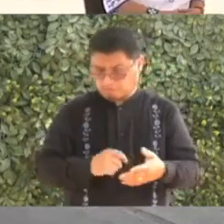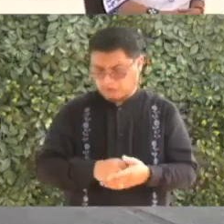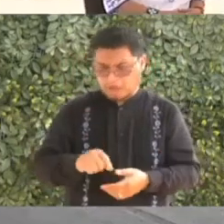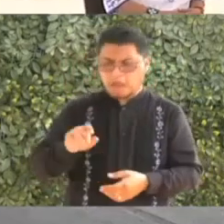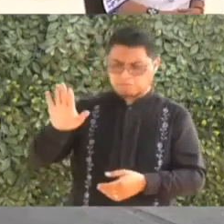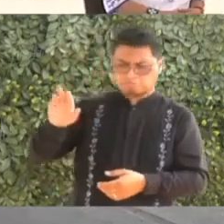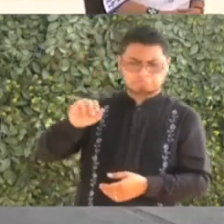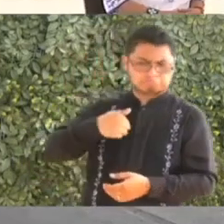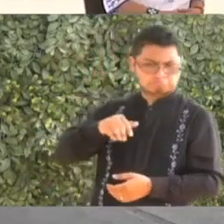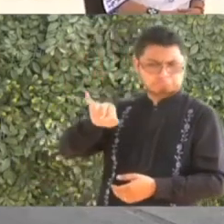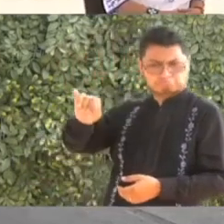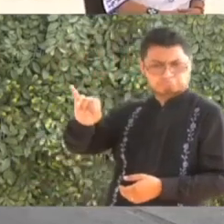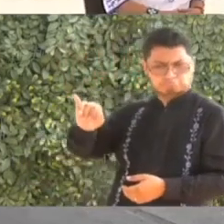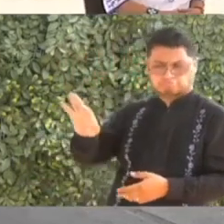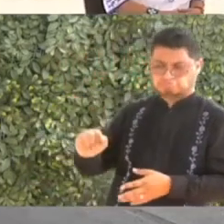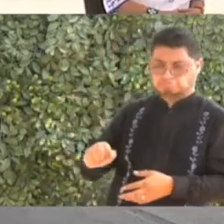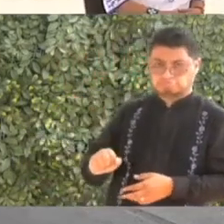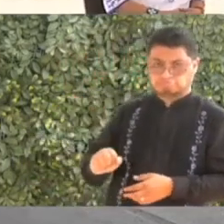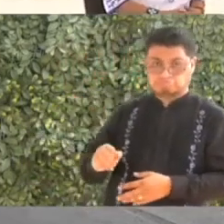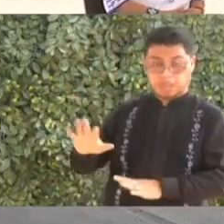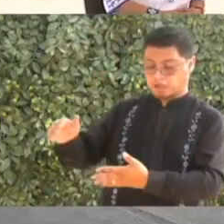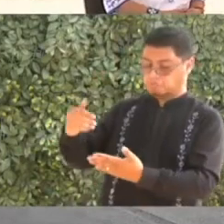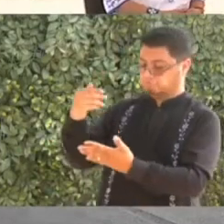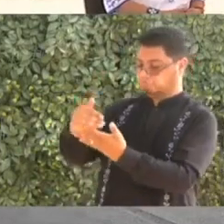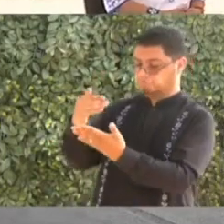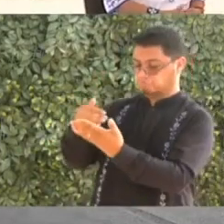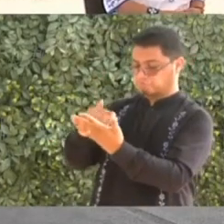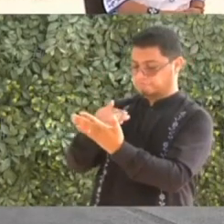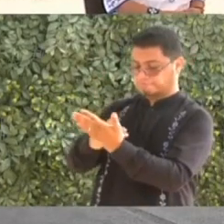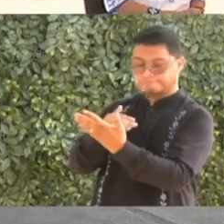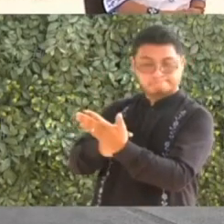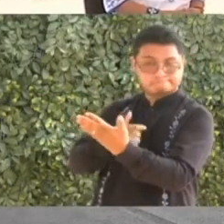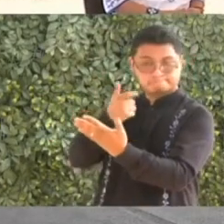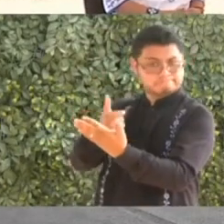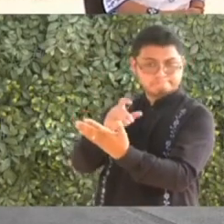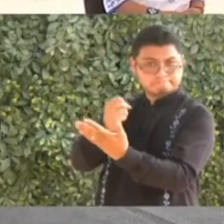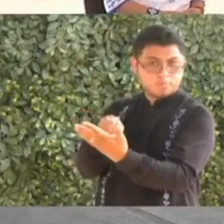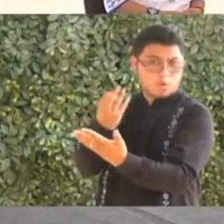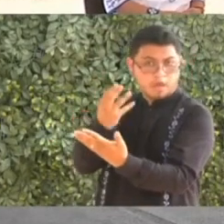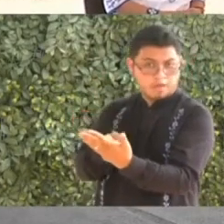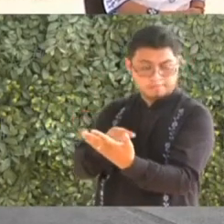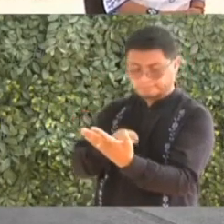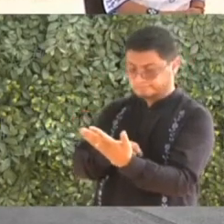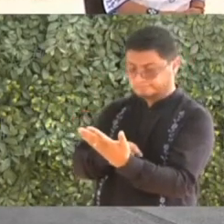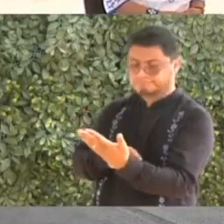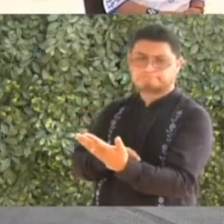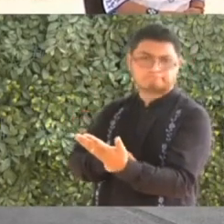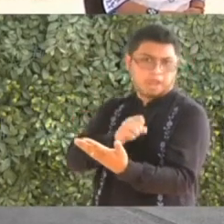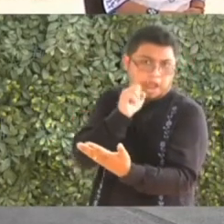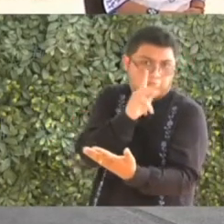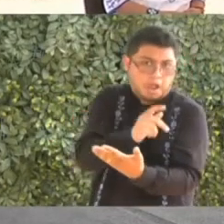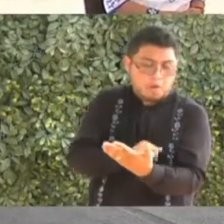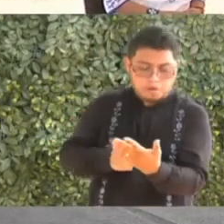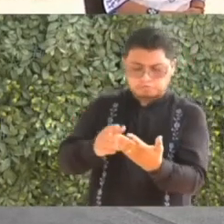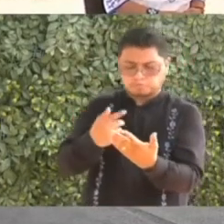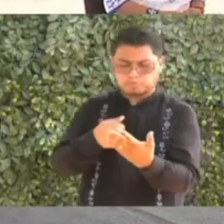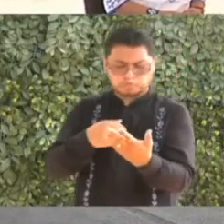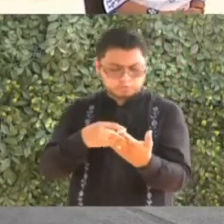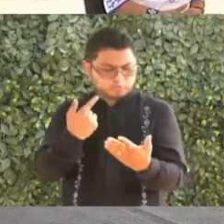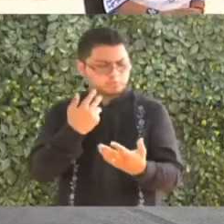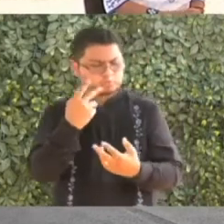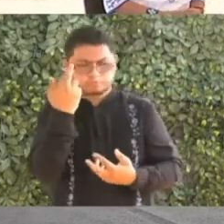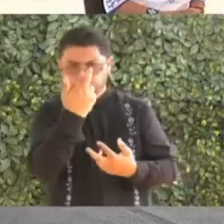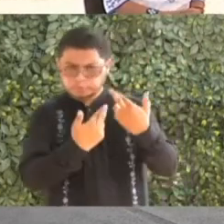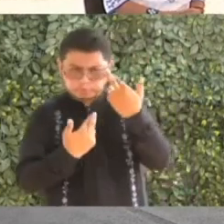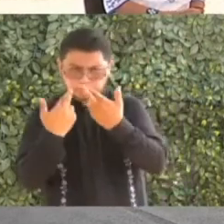más decir presupuesto, es decir, con el presupuesto convenido, porque uno de